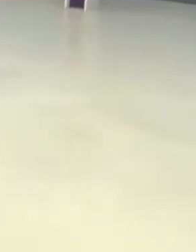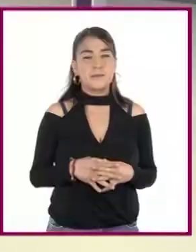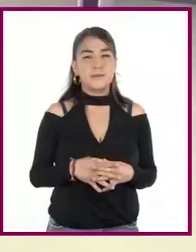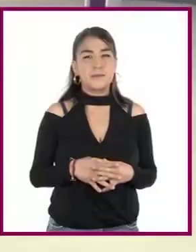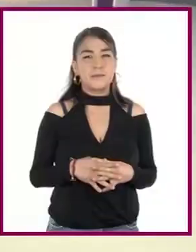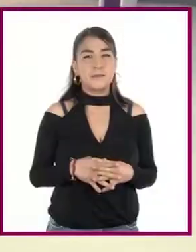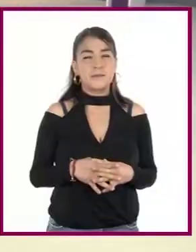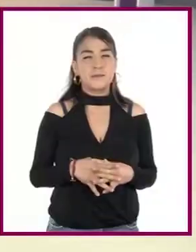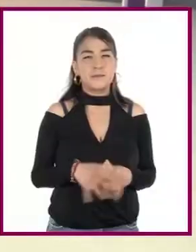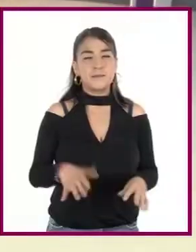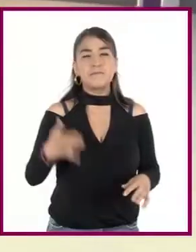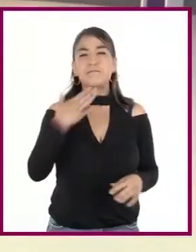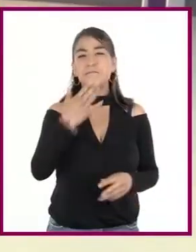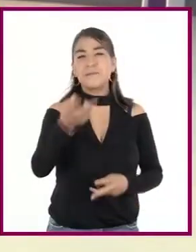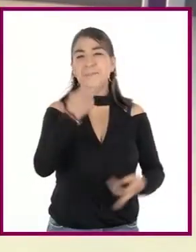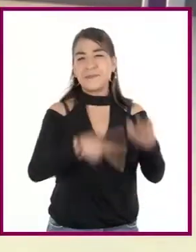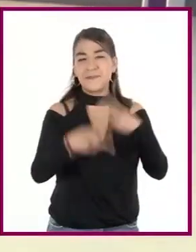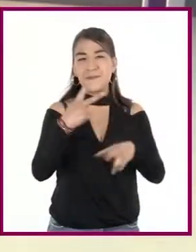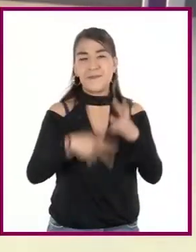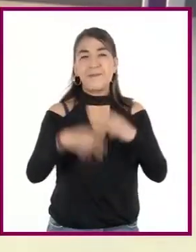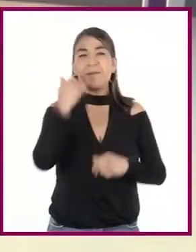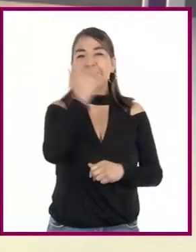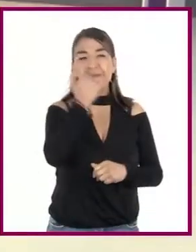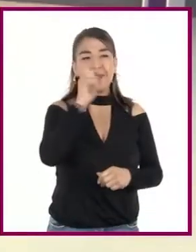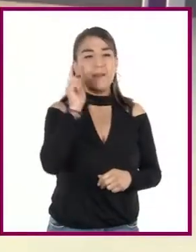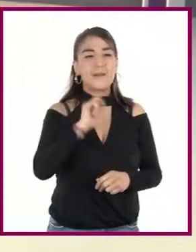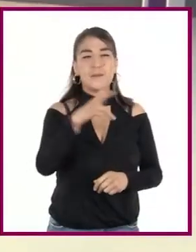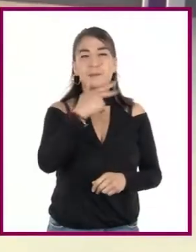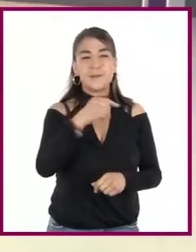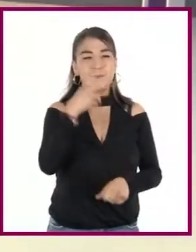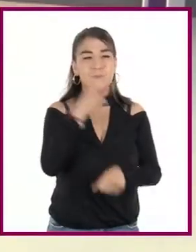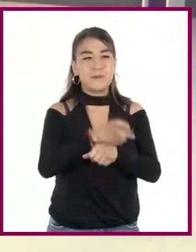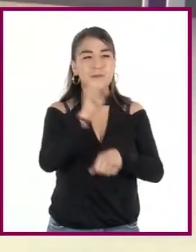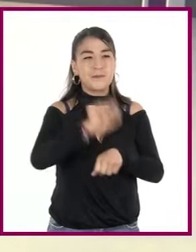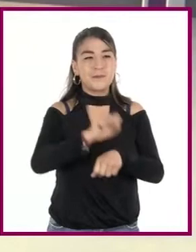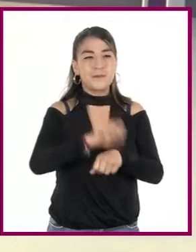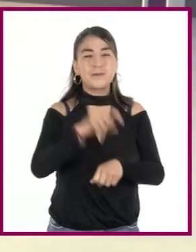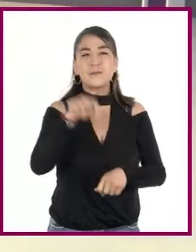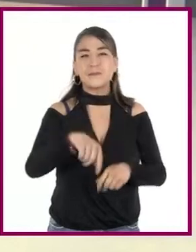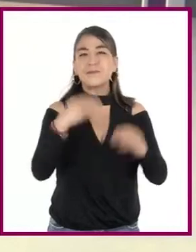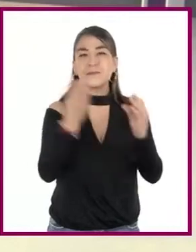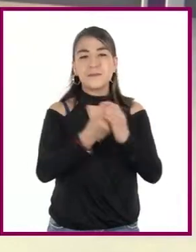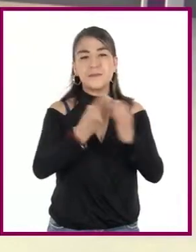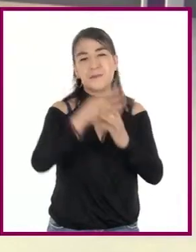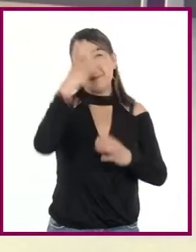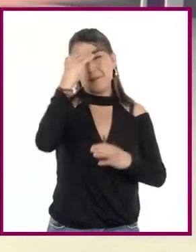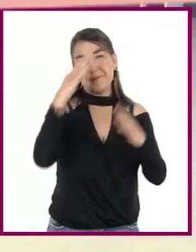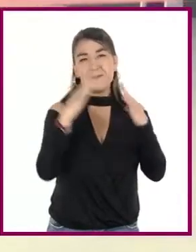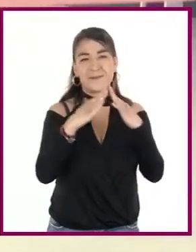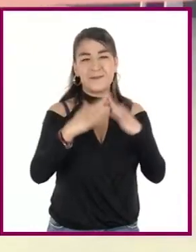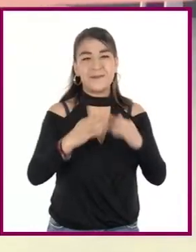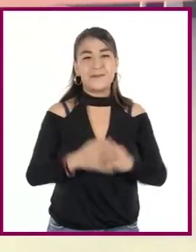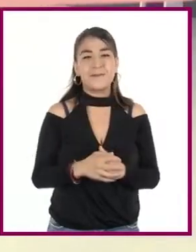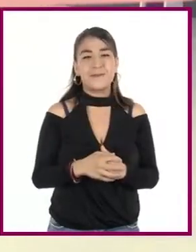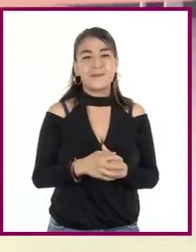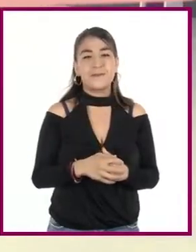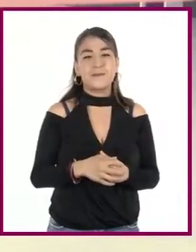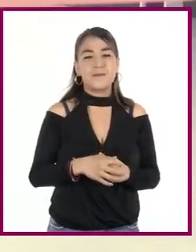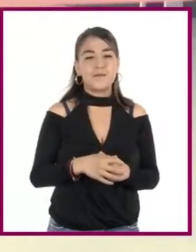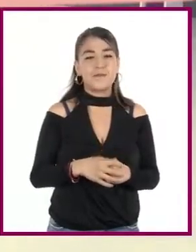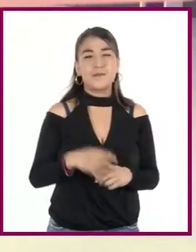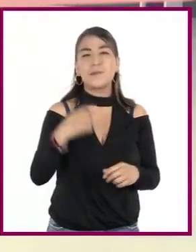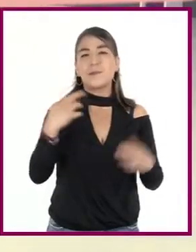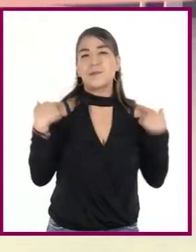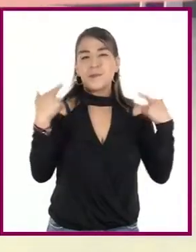Reciban la bienvenida, alumnas y alumnos de segundo grado de secundaria, a esta nueva sesión de Aprende en Casa. Somos